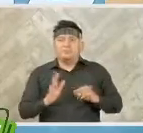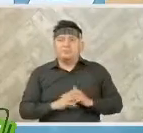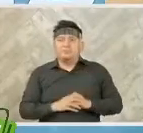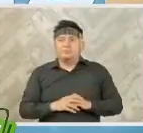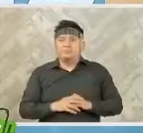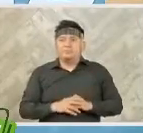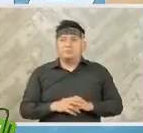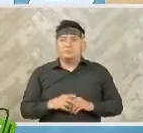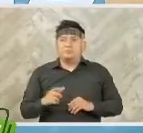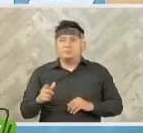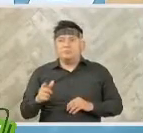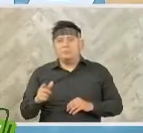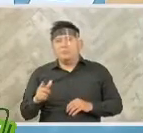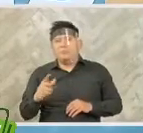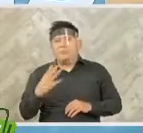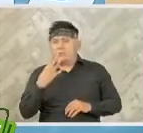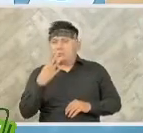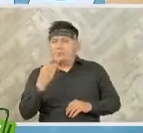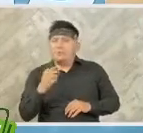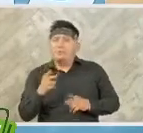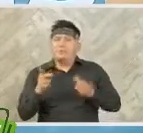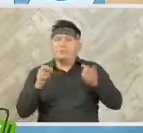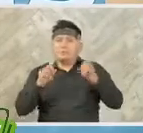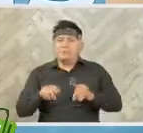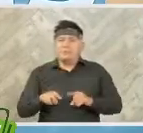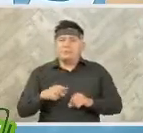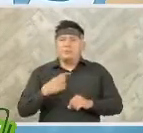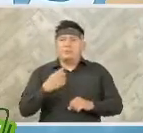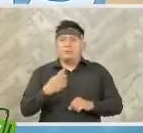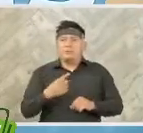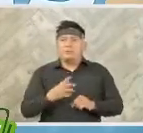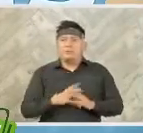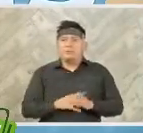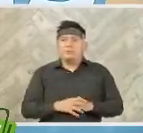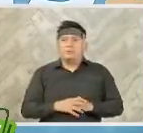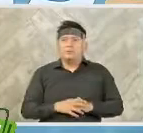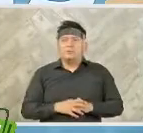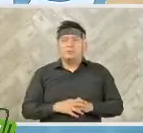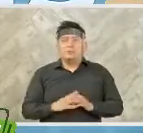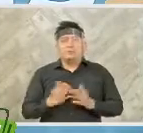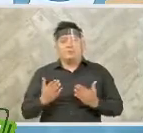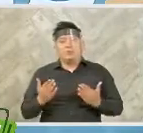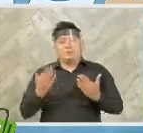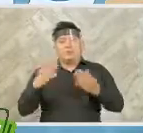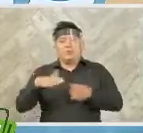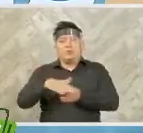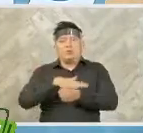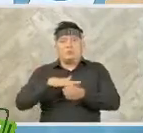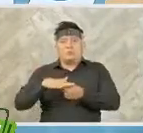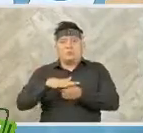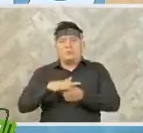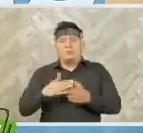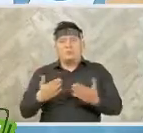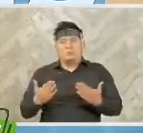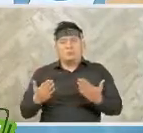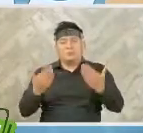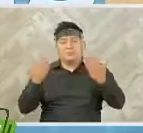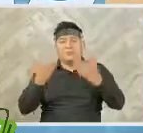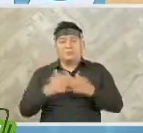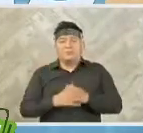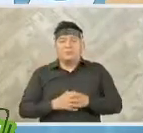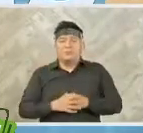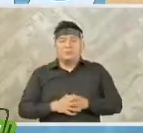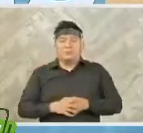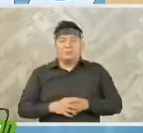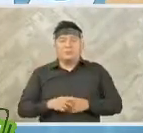estructuras criminales, pero también en lo relacionado desde la prevención situacional que hay que generar en estos